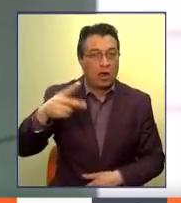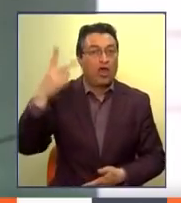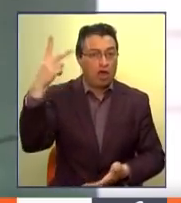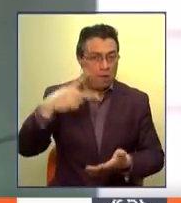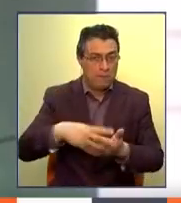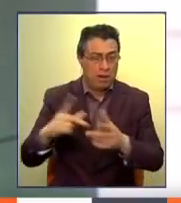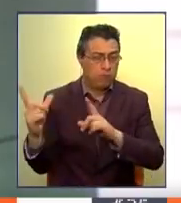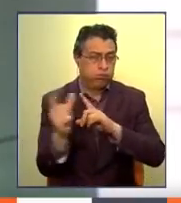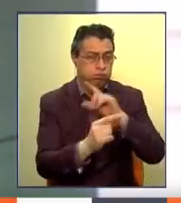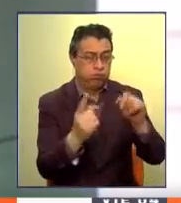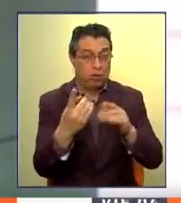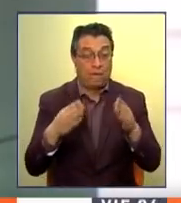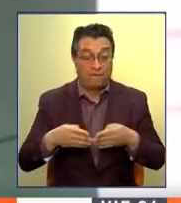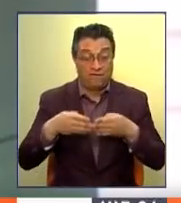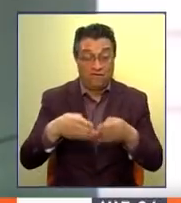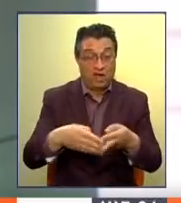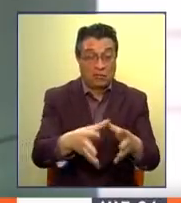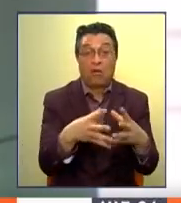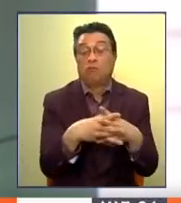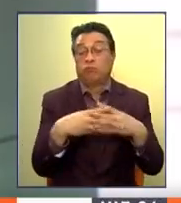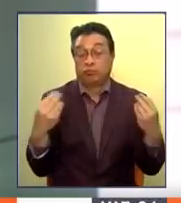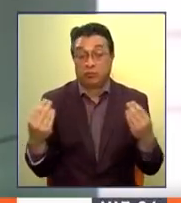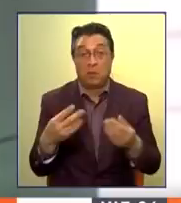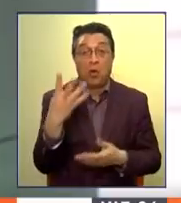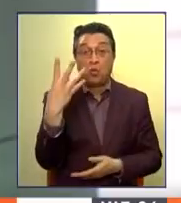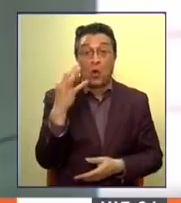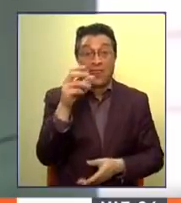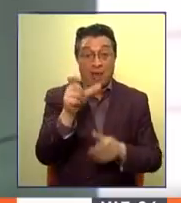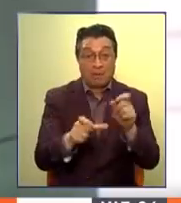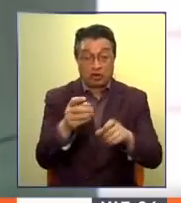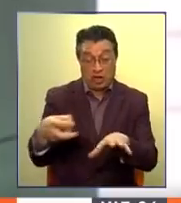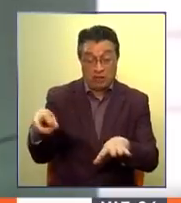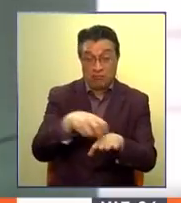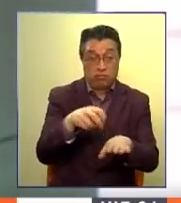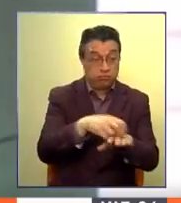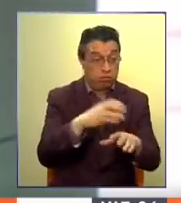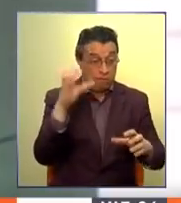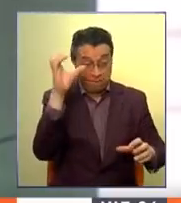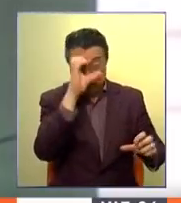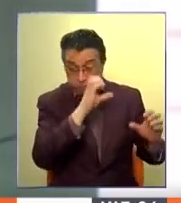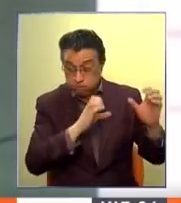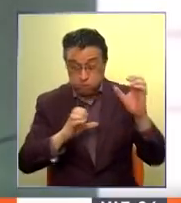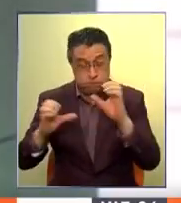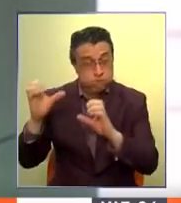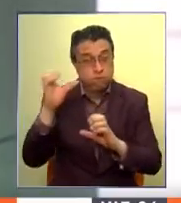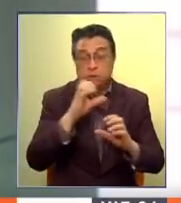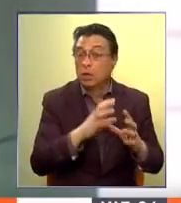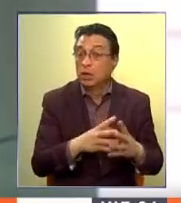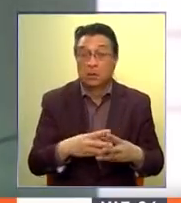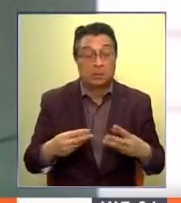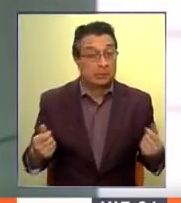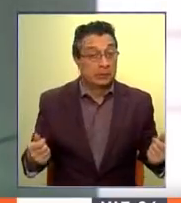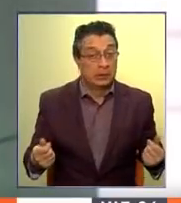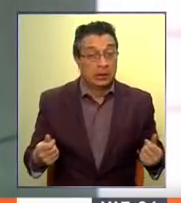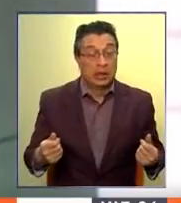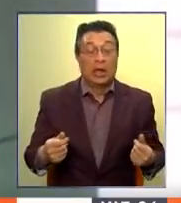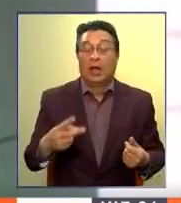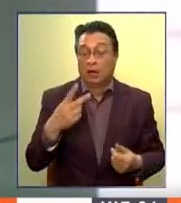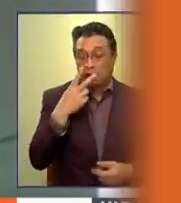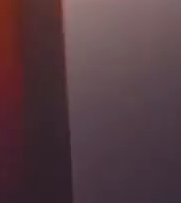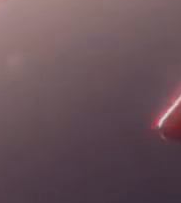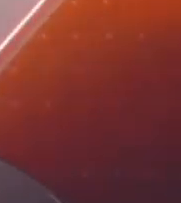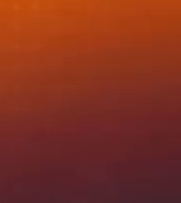evacuados y un barco desaparecido con más de 40 personas que son buscadas intensamente. La nota es de Daniel Tears.